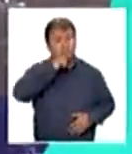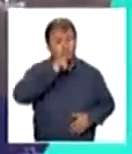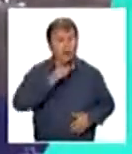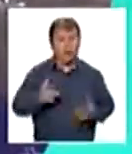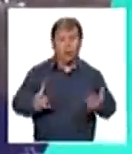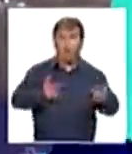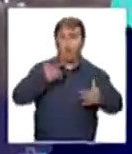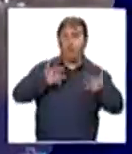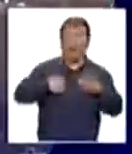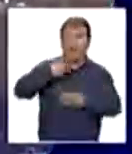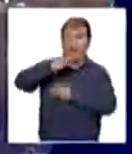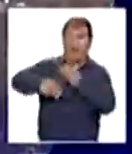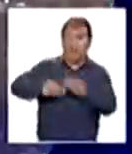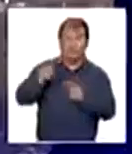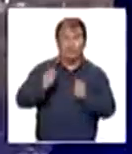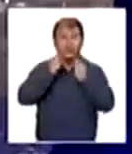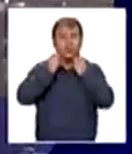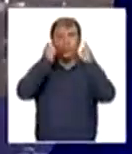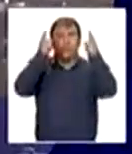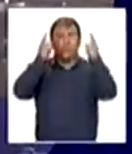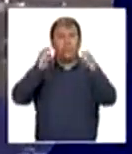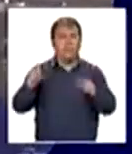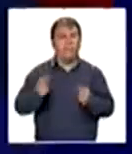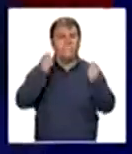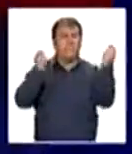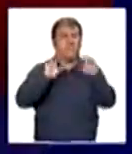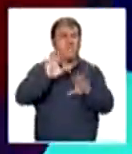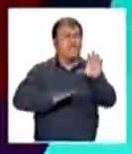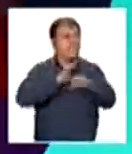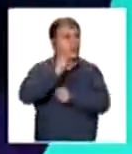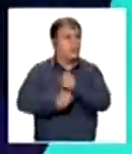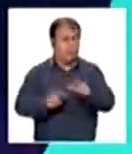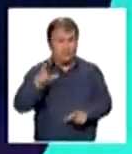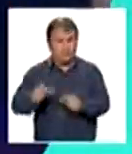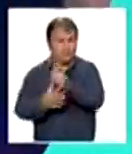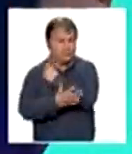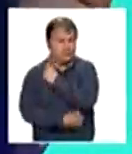al sorprender con fiesta de 15 años estudiantes de bajos recursos.